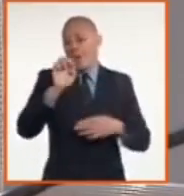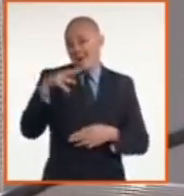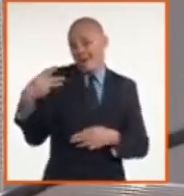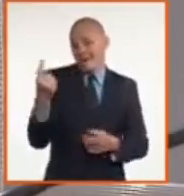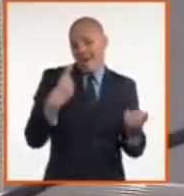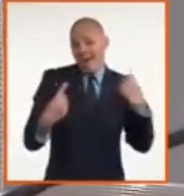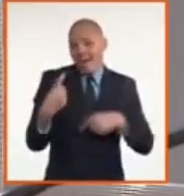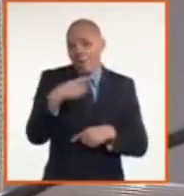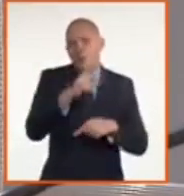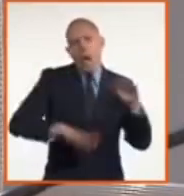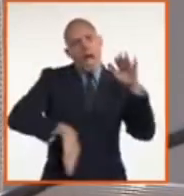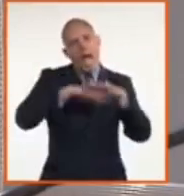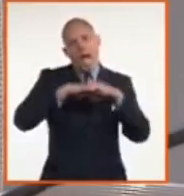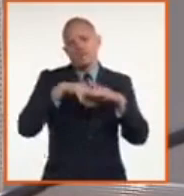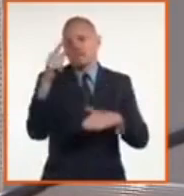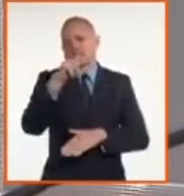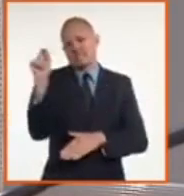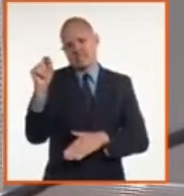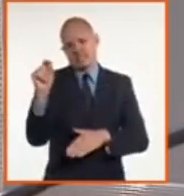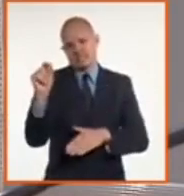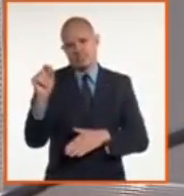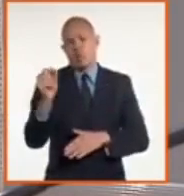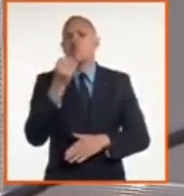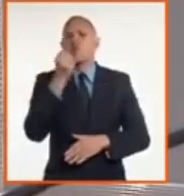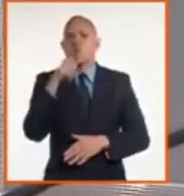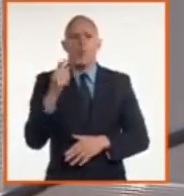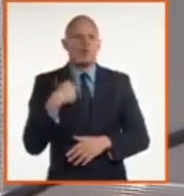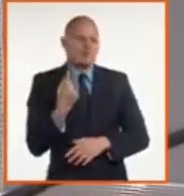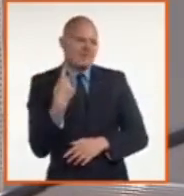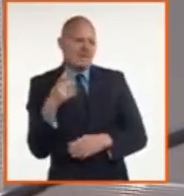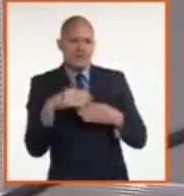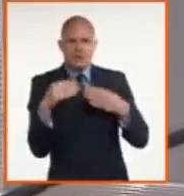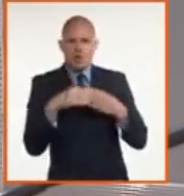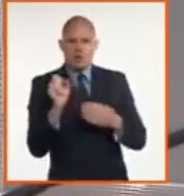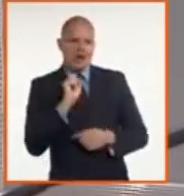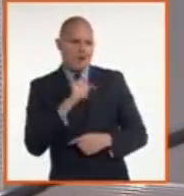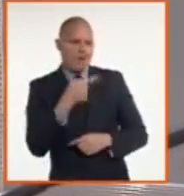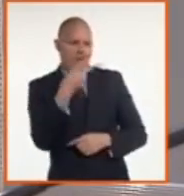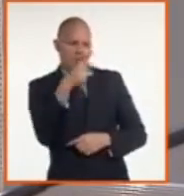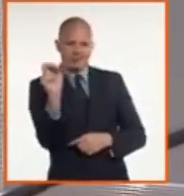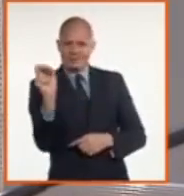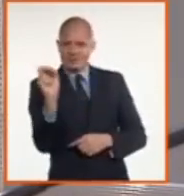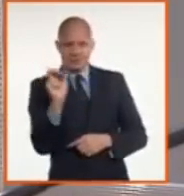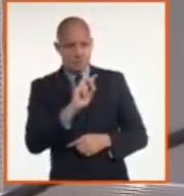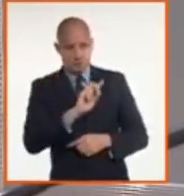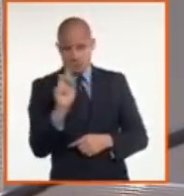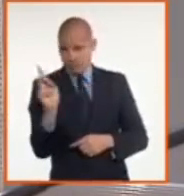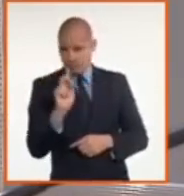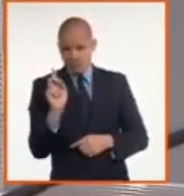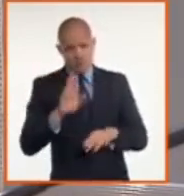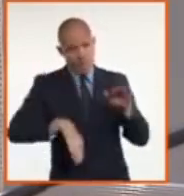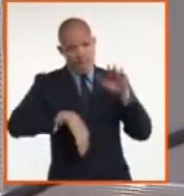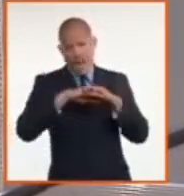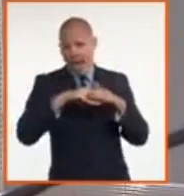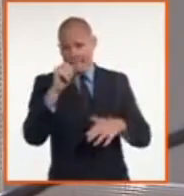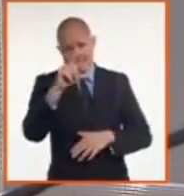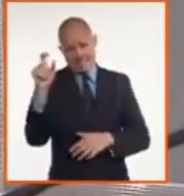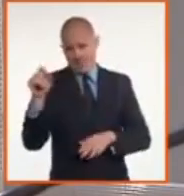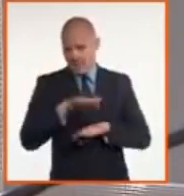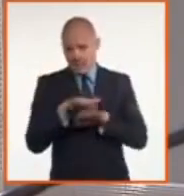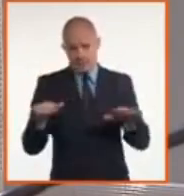personas puedan ir a hacer su operaciones y cuando usted llegue a cadeca pues el cajero le va a poder